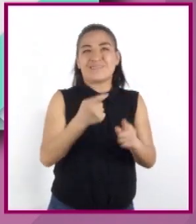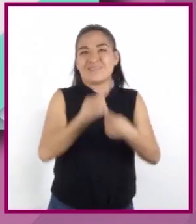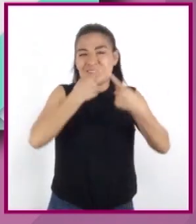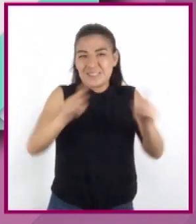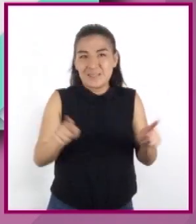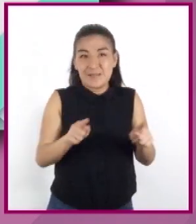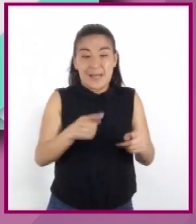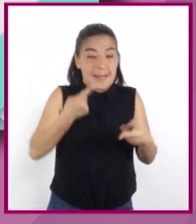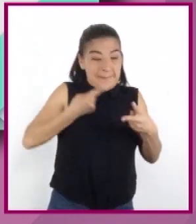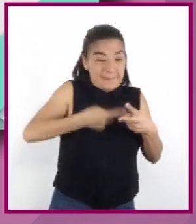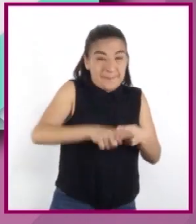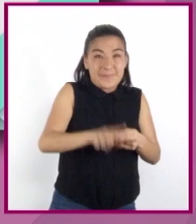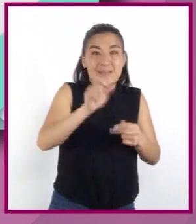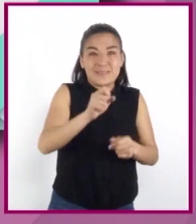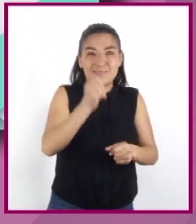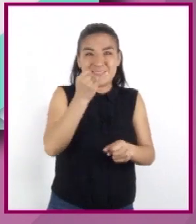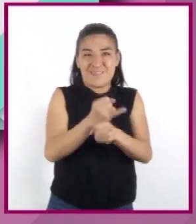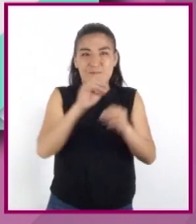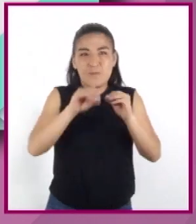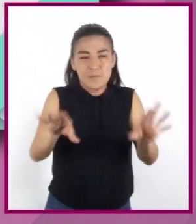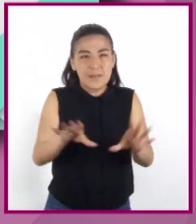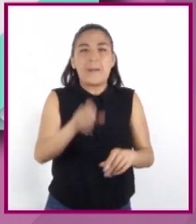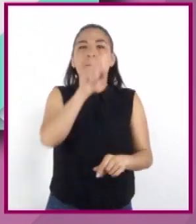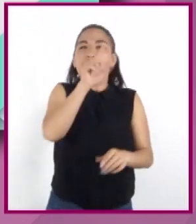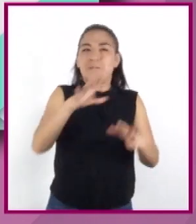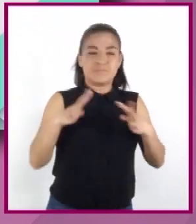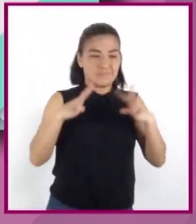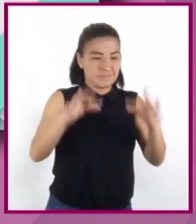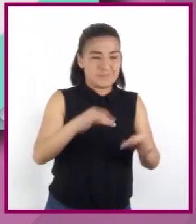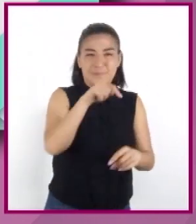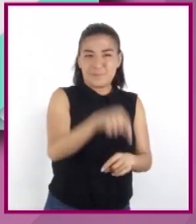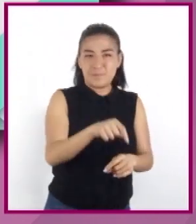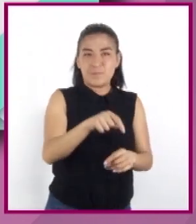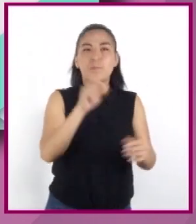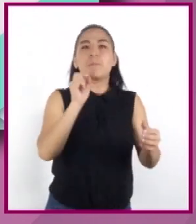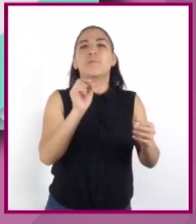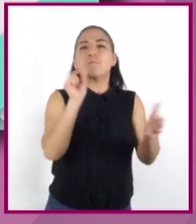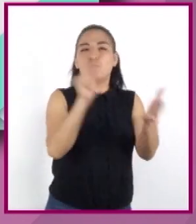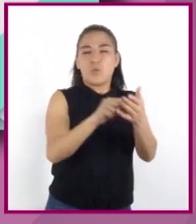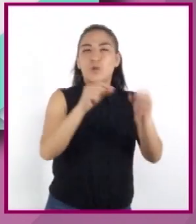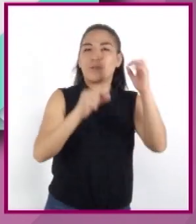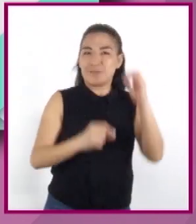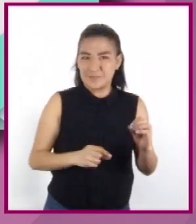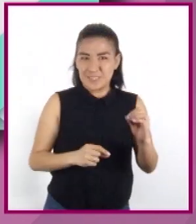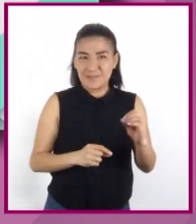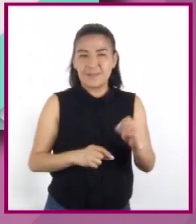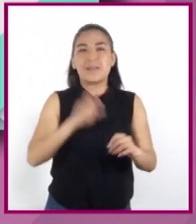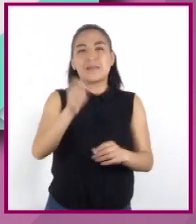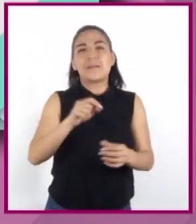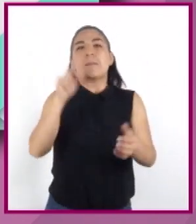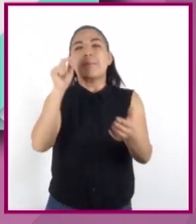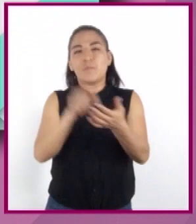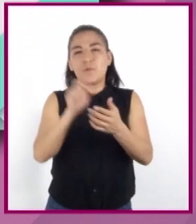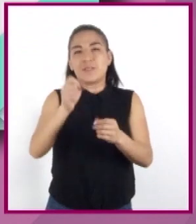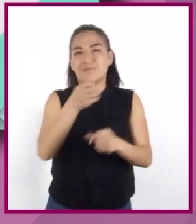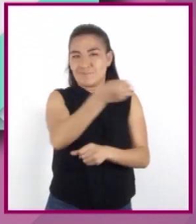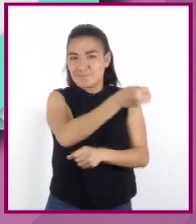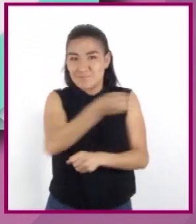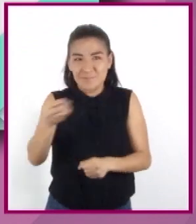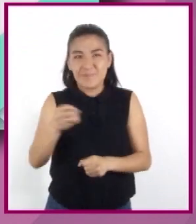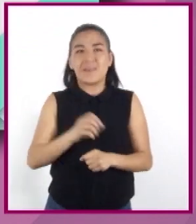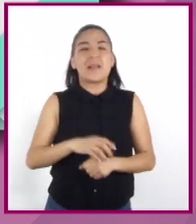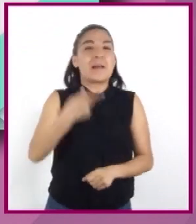que el inicio de los datos siempre será en el origen, es decir, 0 en la abscisa y 0 en la ordenada, lo que